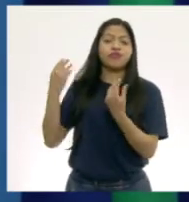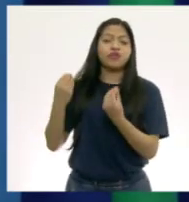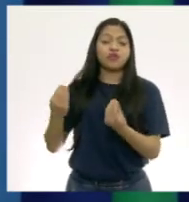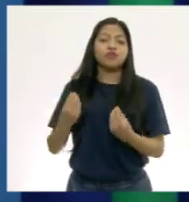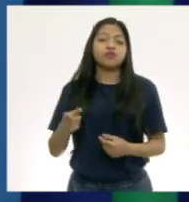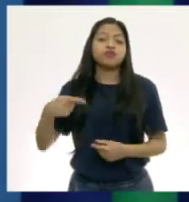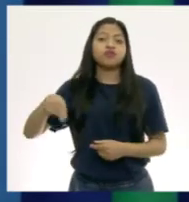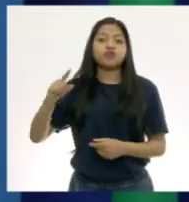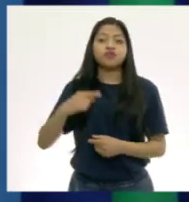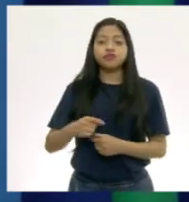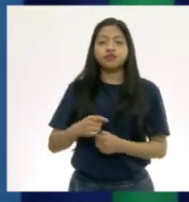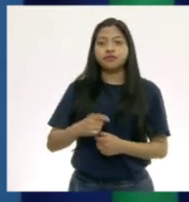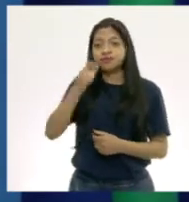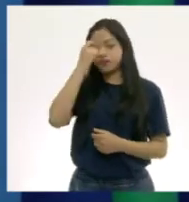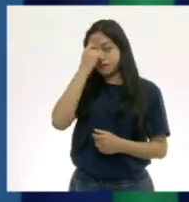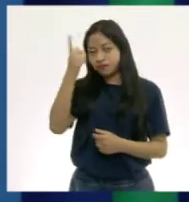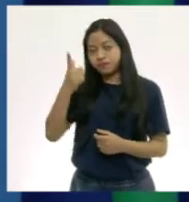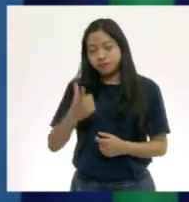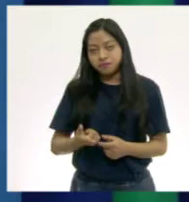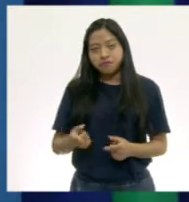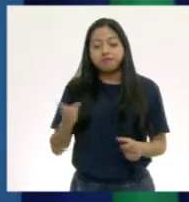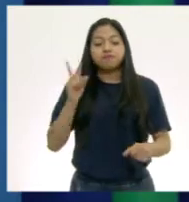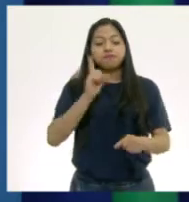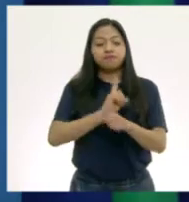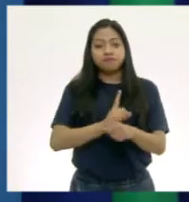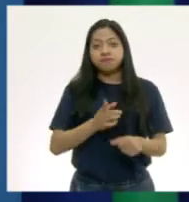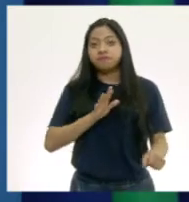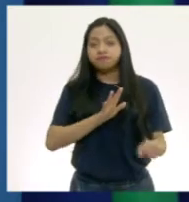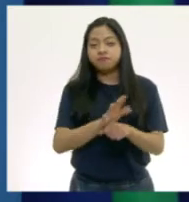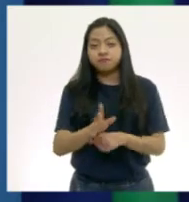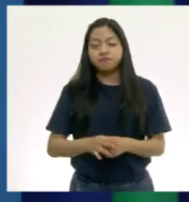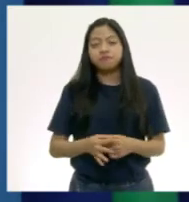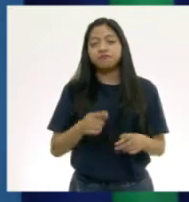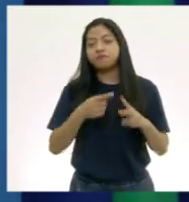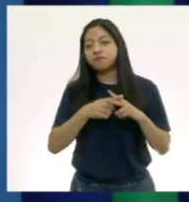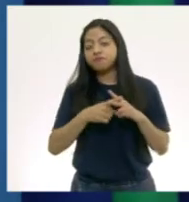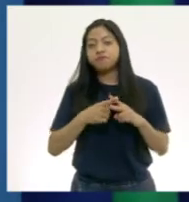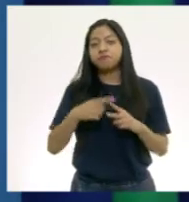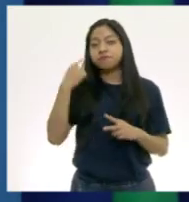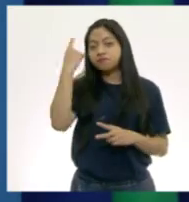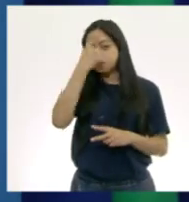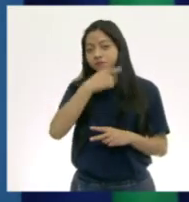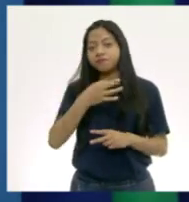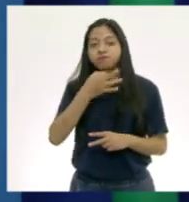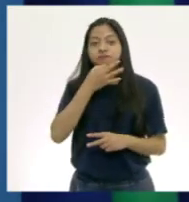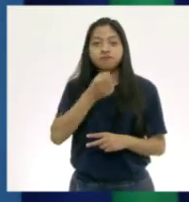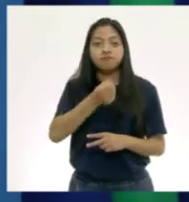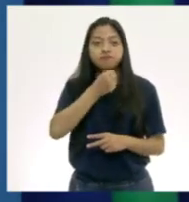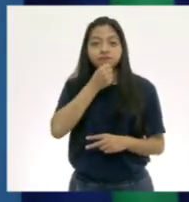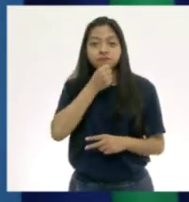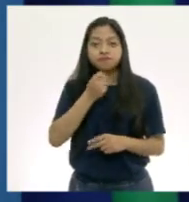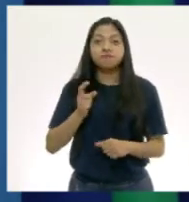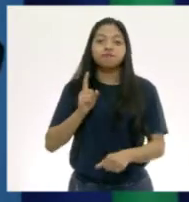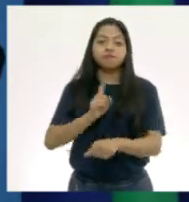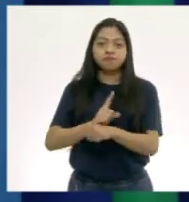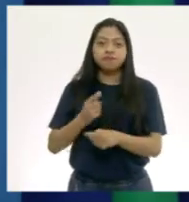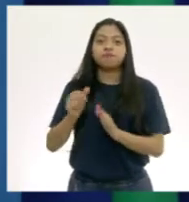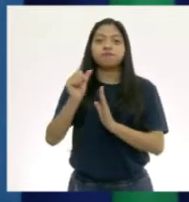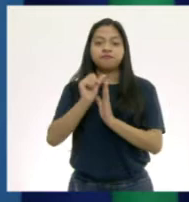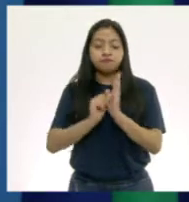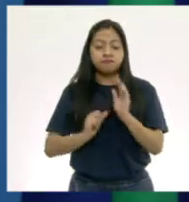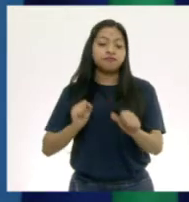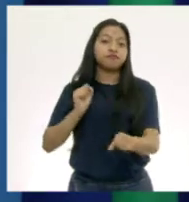como nuestros días, el conteo de las horas, los minutos, los segundos, los días que ya había mencionado, meses,